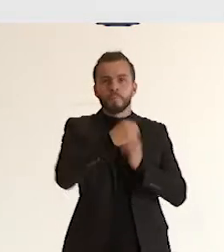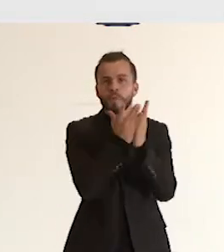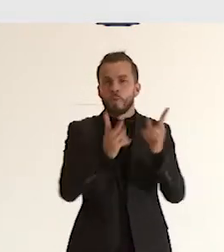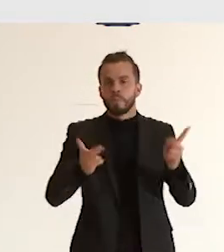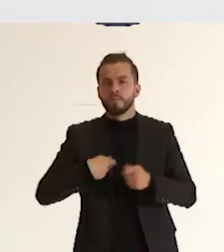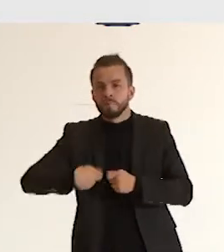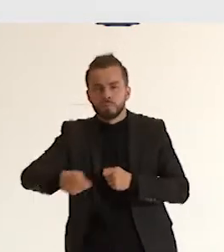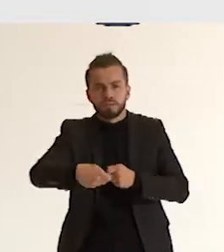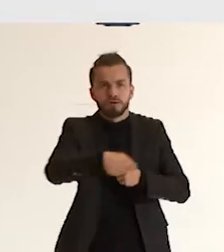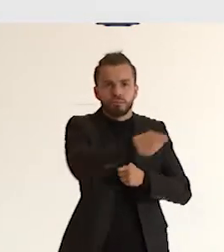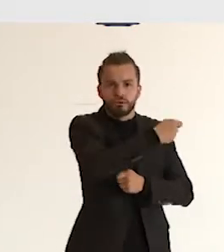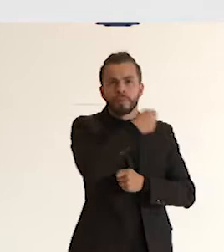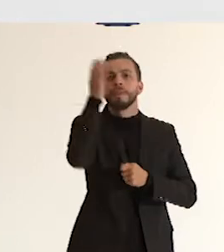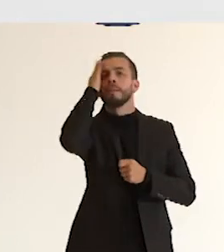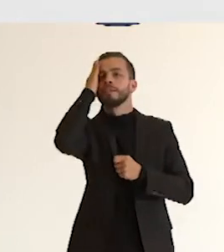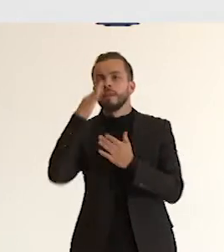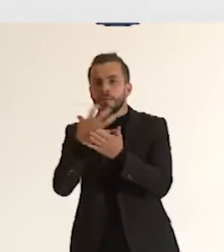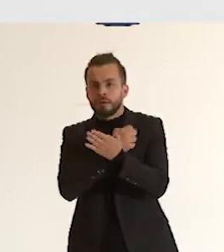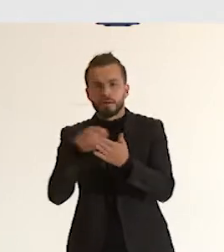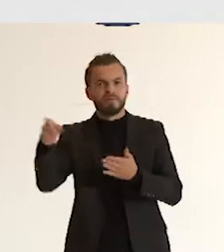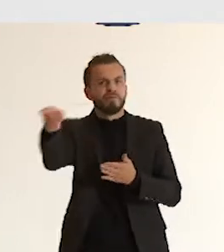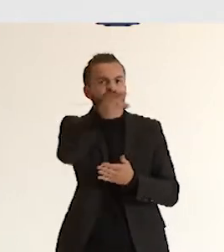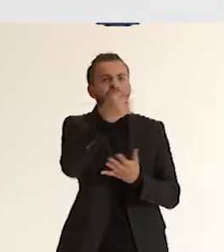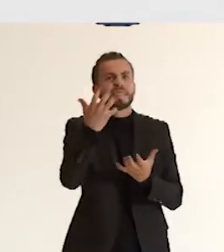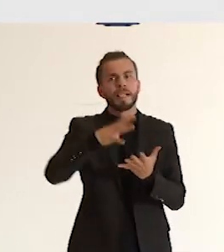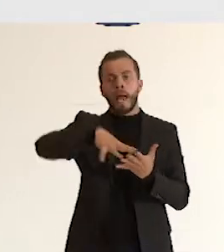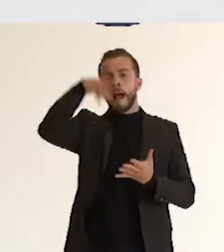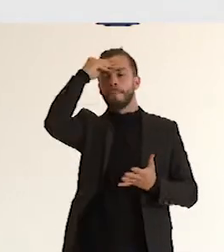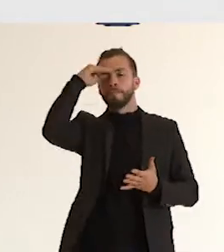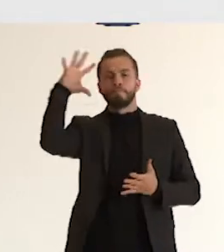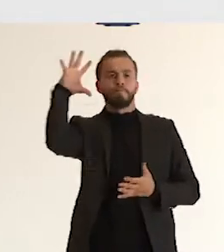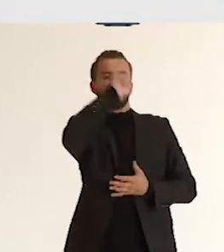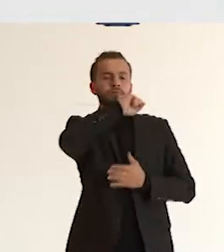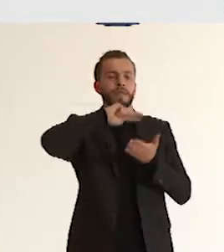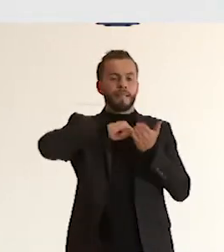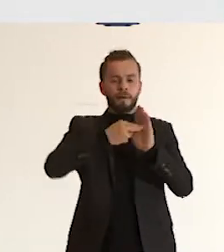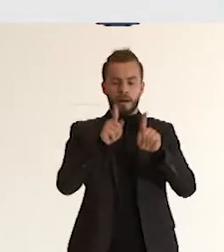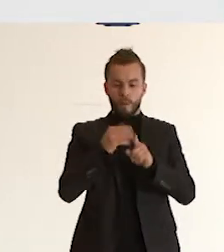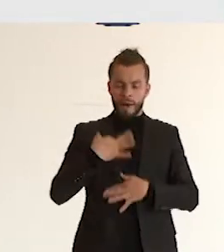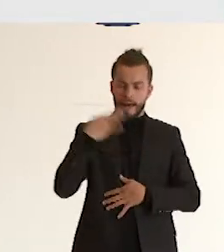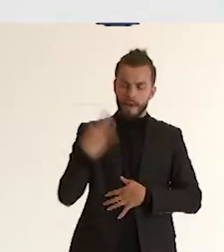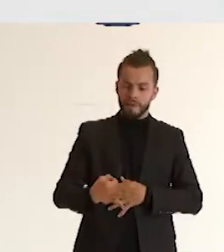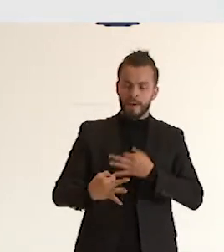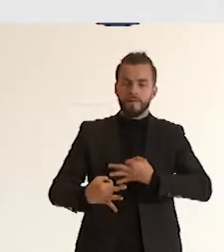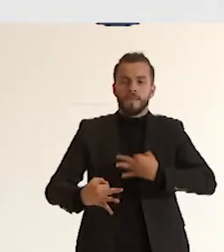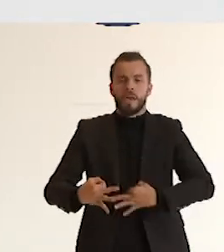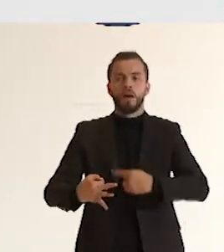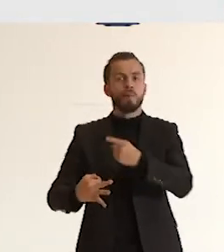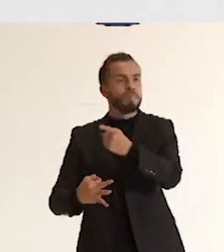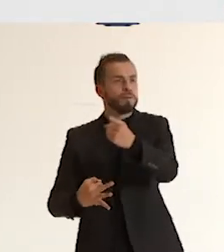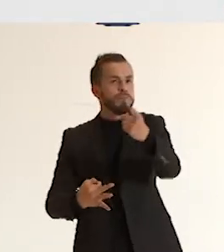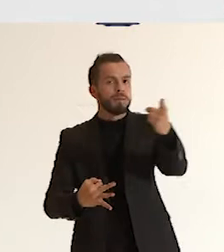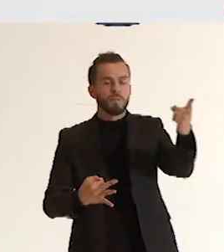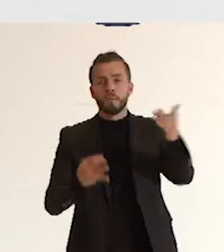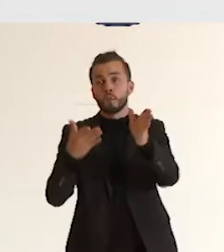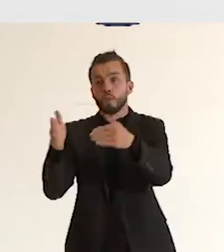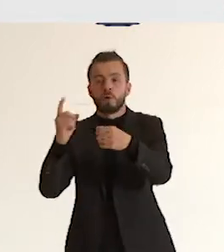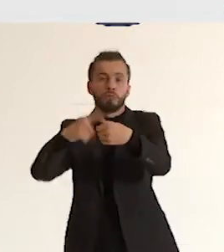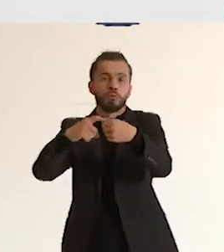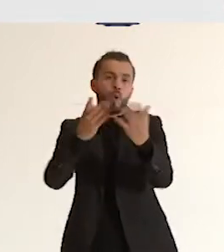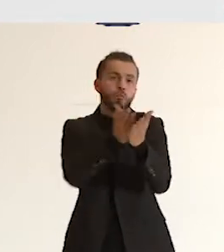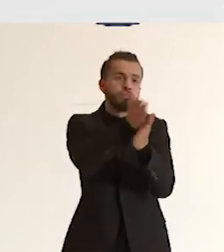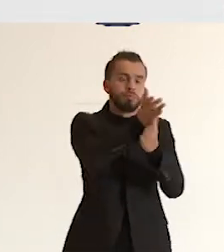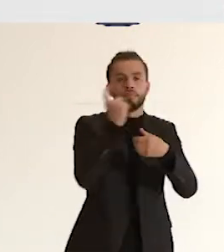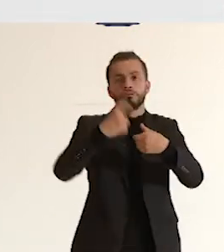recogiendo cuáles serán los aprendizajes que ellos se identificaban como aprendizajes éticos que estaban ocurriendo en sus cursos y de ahí nos